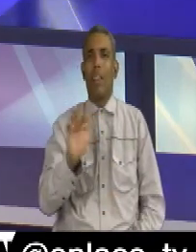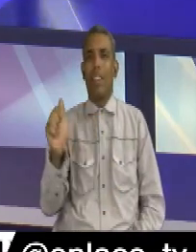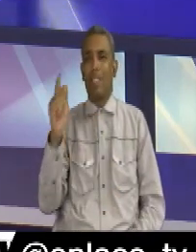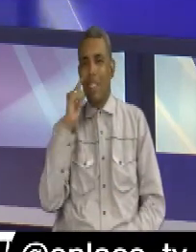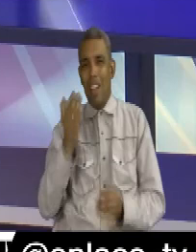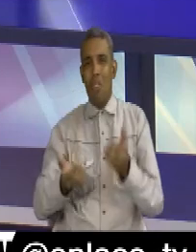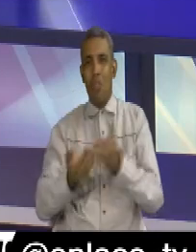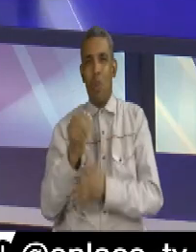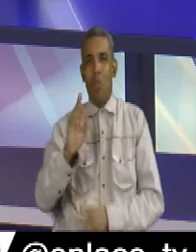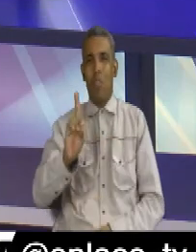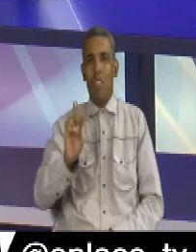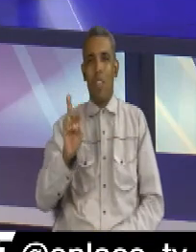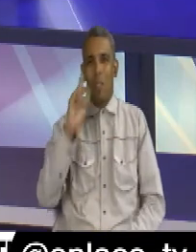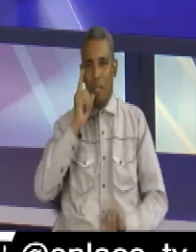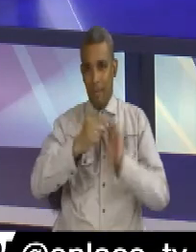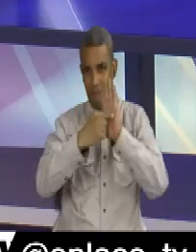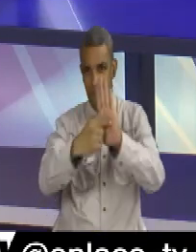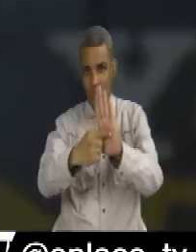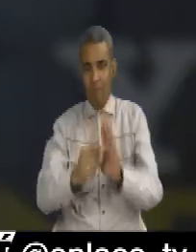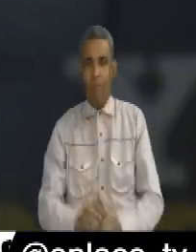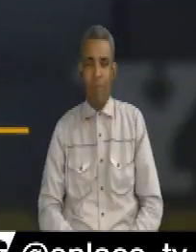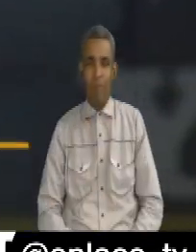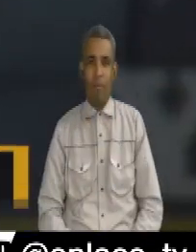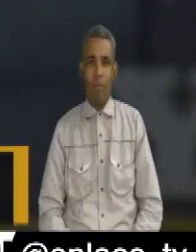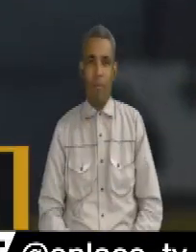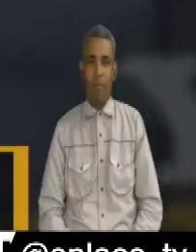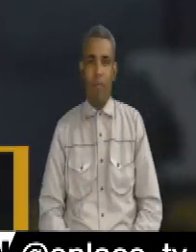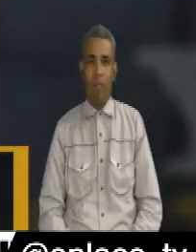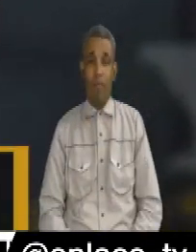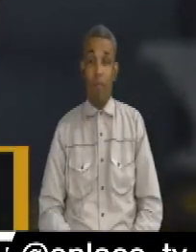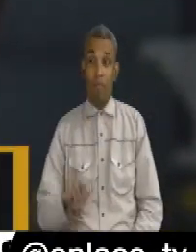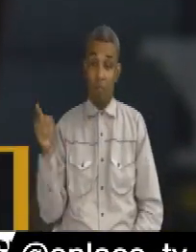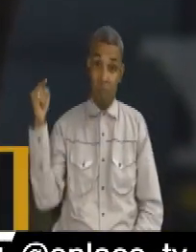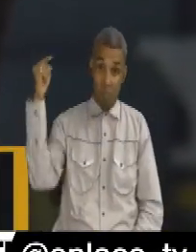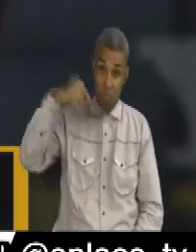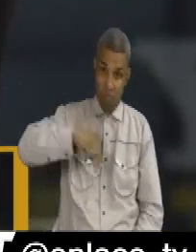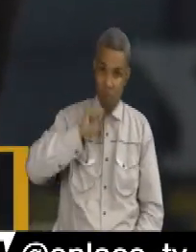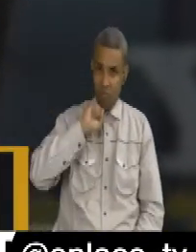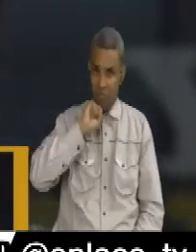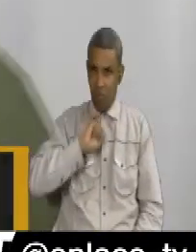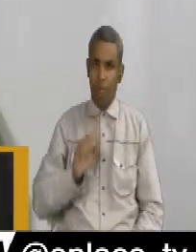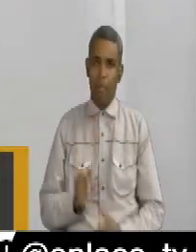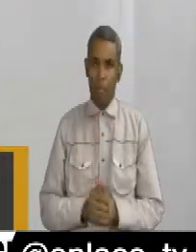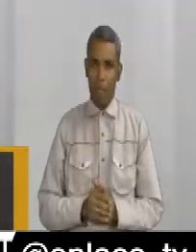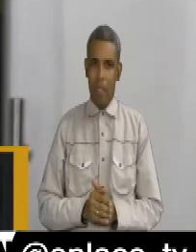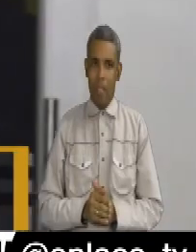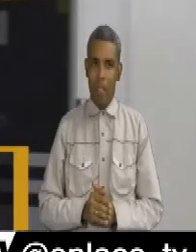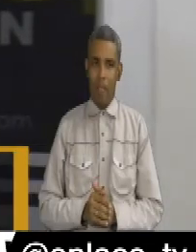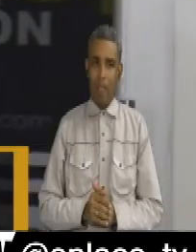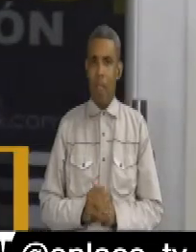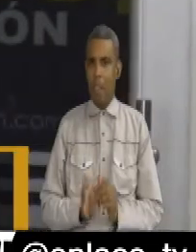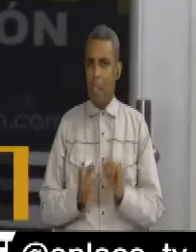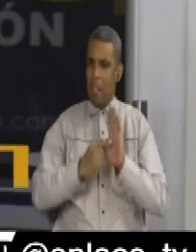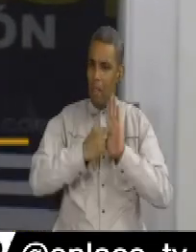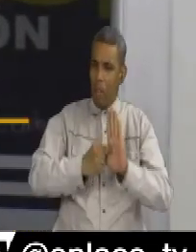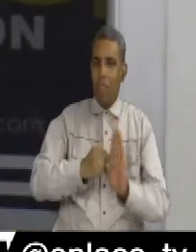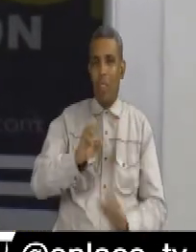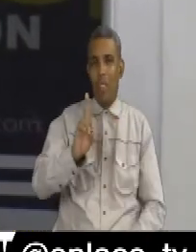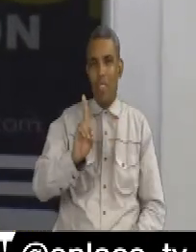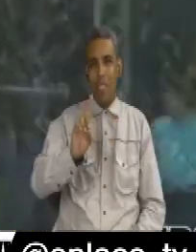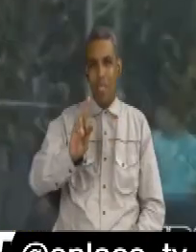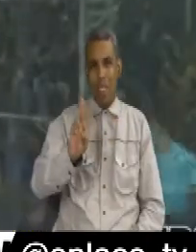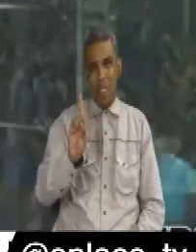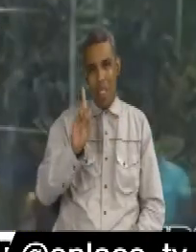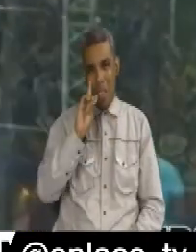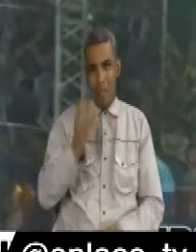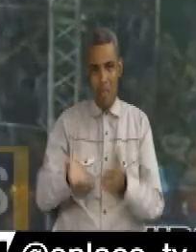Estuvo en Enlace Noticias. De visita a Barranca Bermeja se encuentra el artista vallenato Mono Zabaleta para promocionar sus más recientes